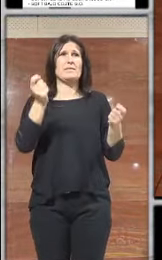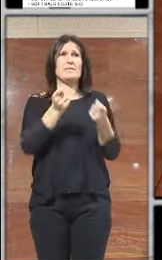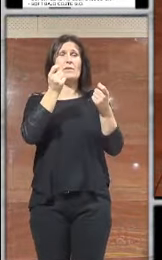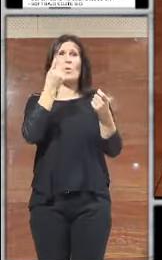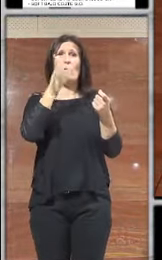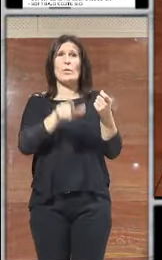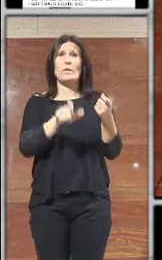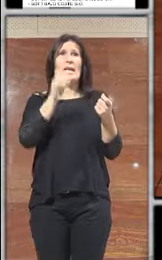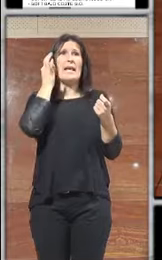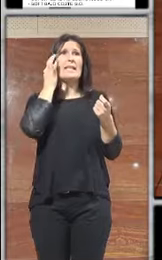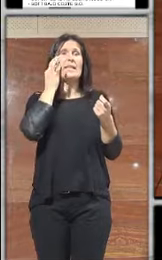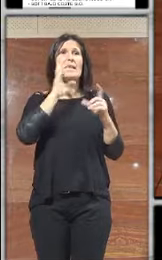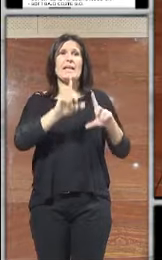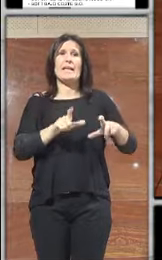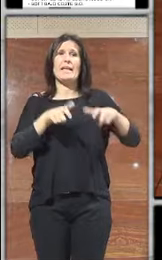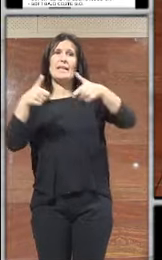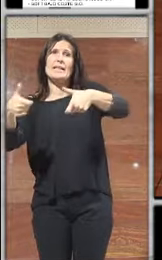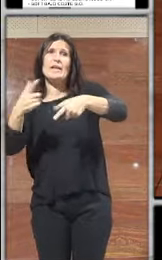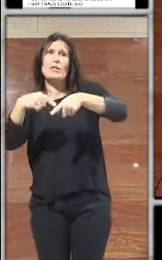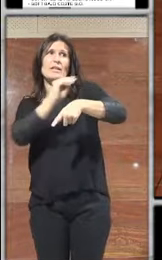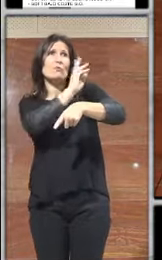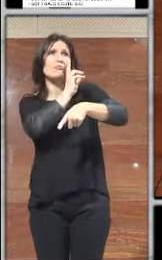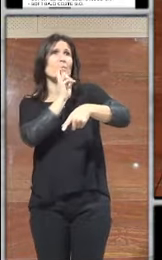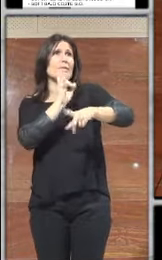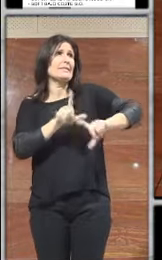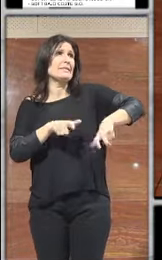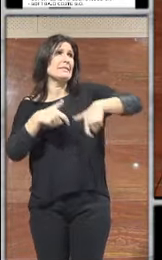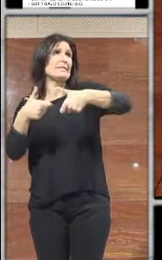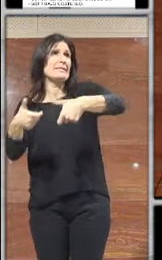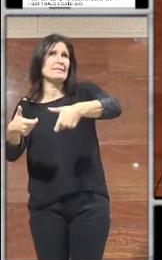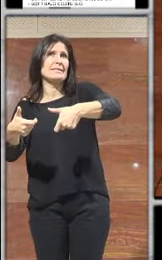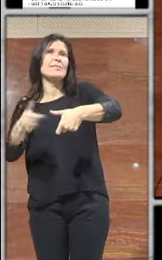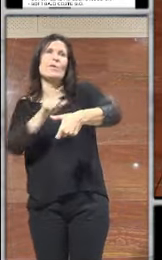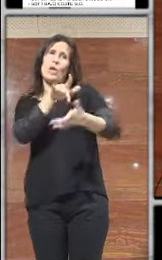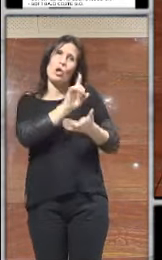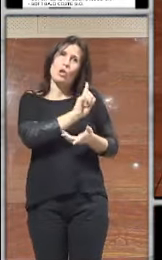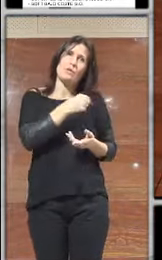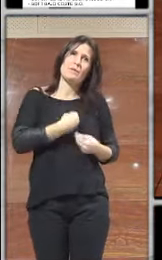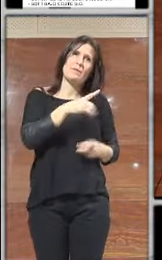niña que tira a la basura la agenda de su padre. ¿Verdad? Pues que no nos pasen estas cosas.